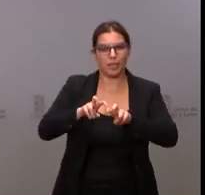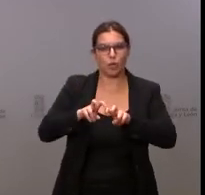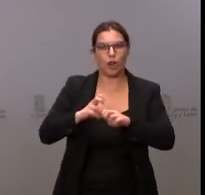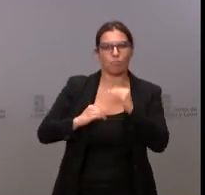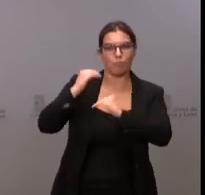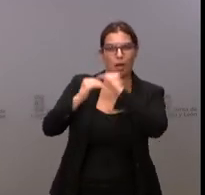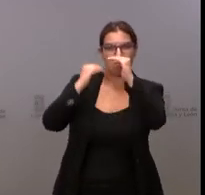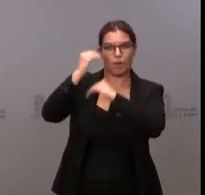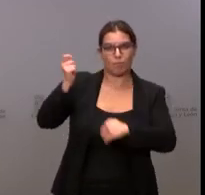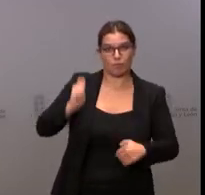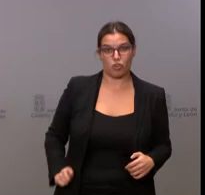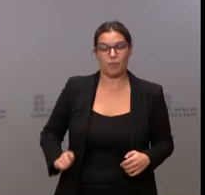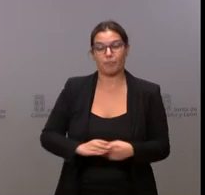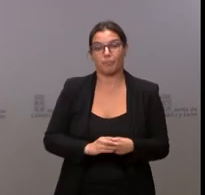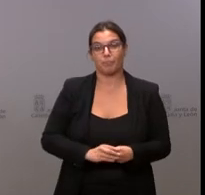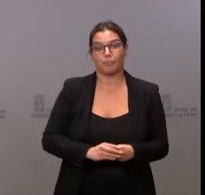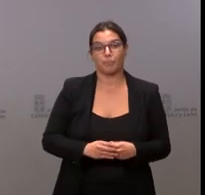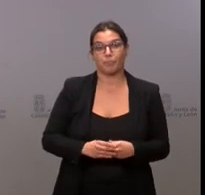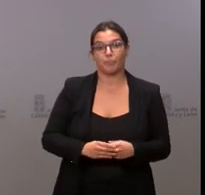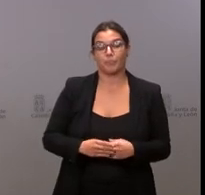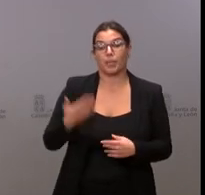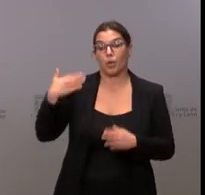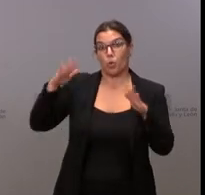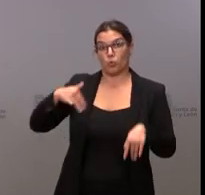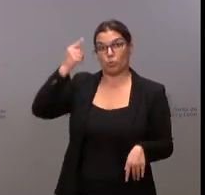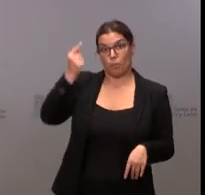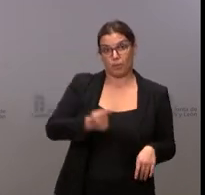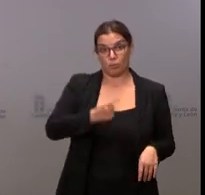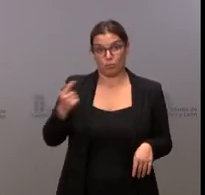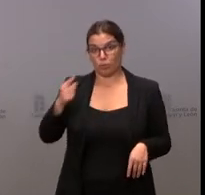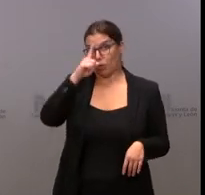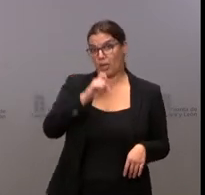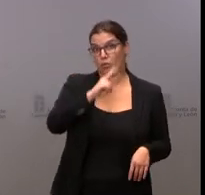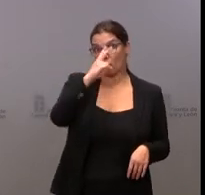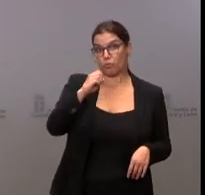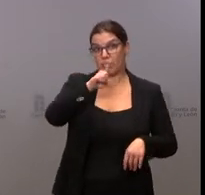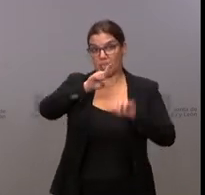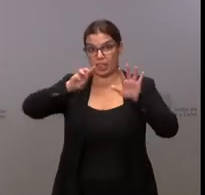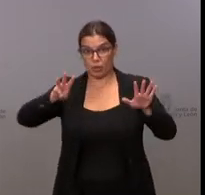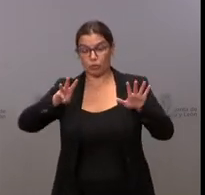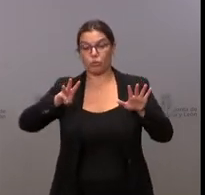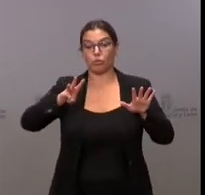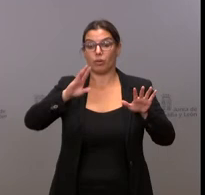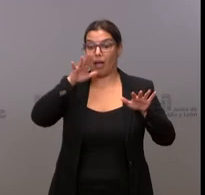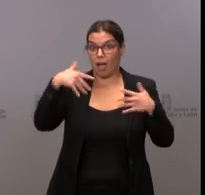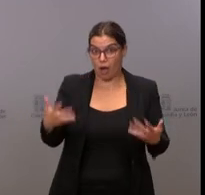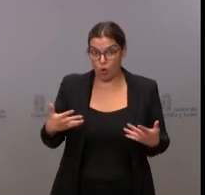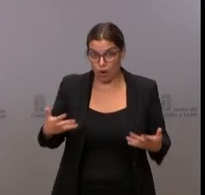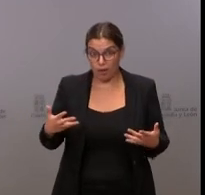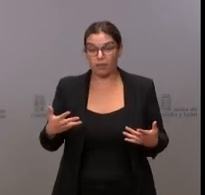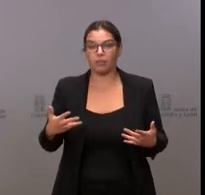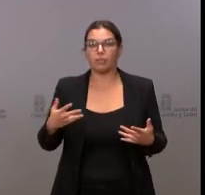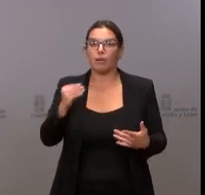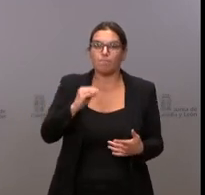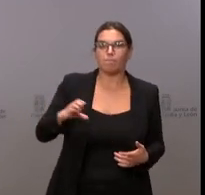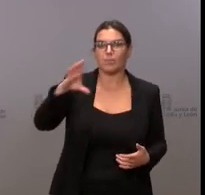entre este último presupuesto disponible del 2018 y el que está en vigor hemos aumentado en